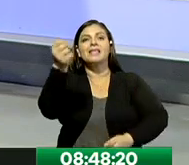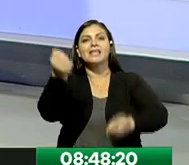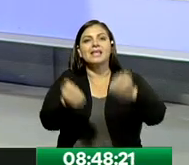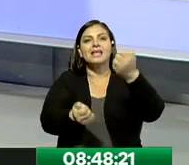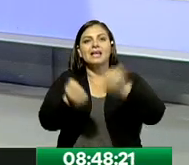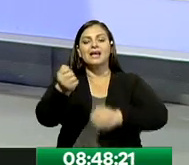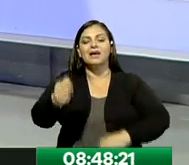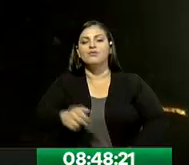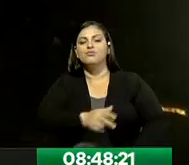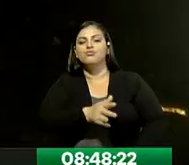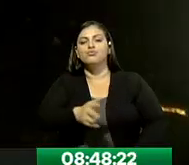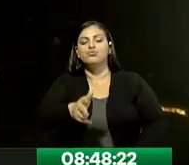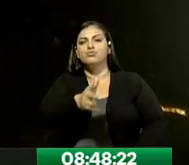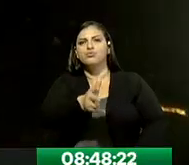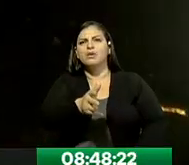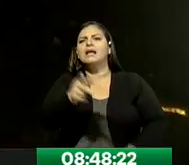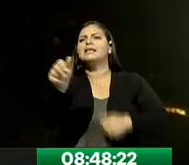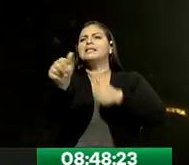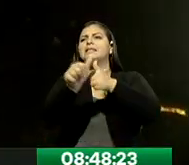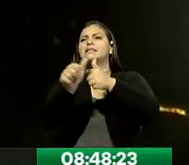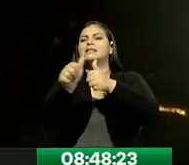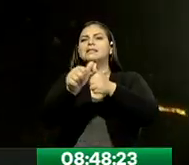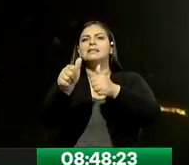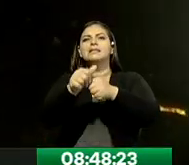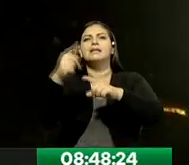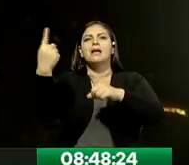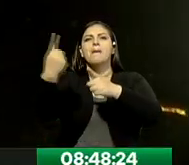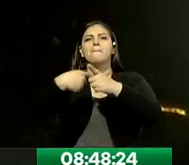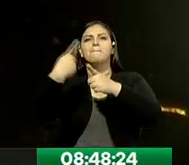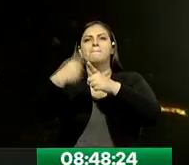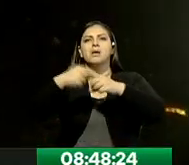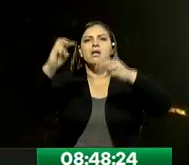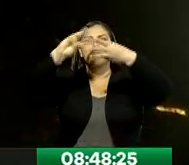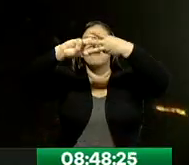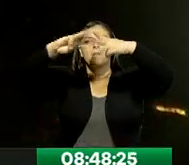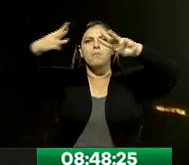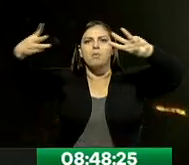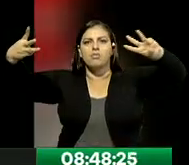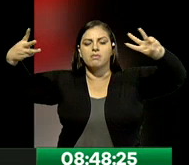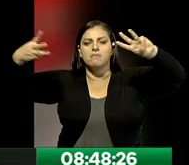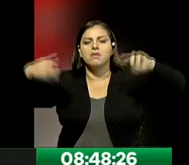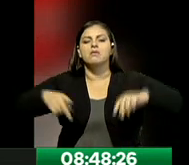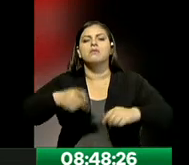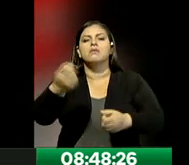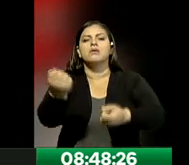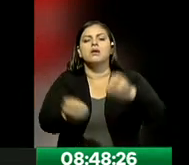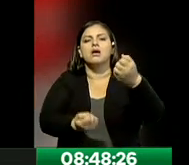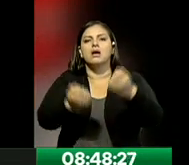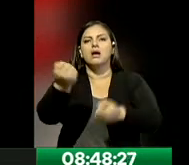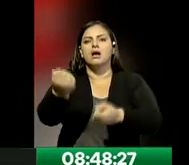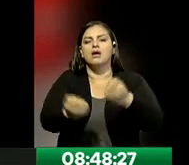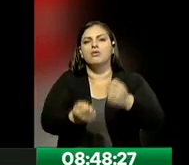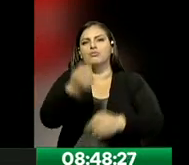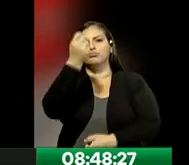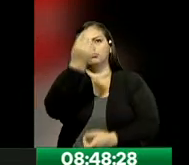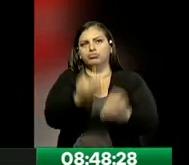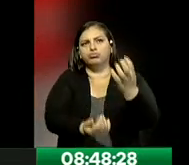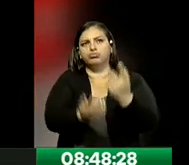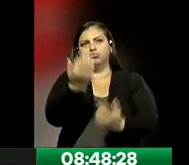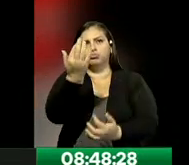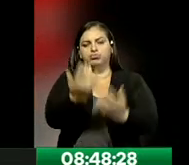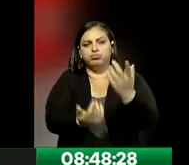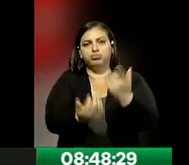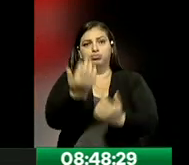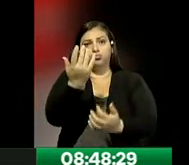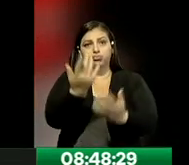mercado Montebello. Esto está ubicado al noroeste de Guayaquil. Afortunadamente los ocupantes del vehículo lograron salir a tiempo y